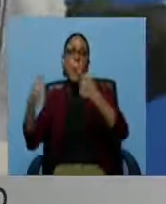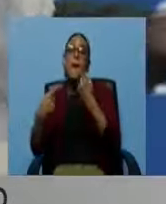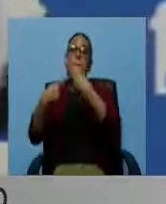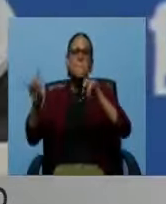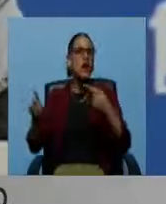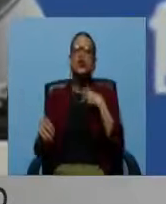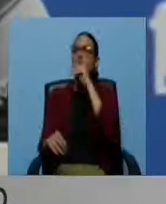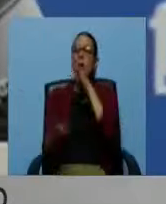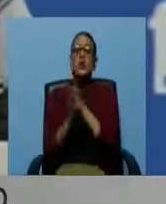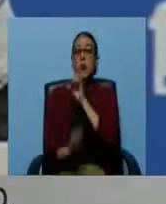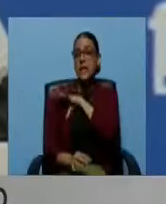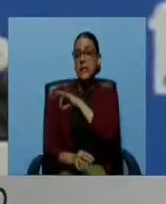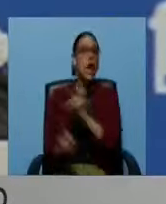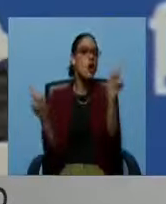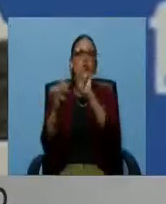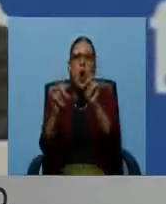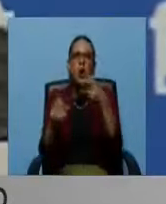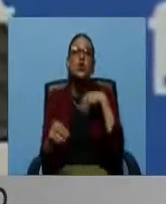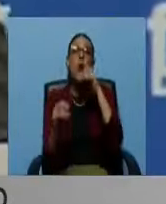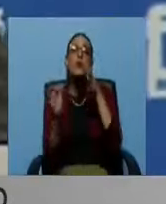de Chile, hablo de Europa.